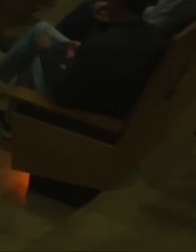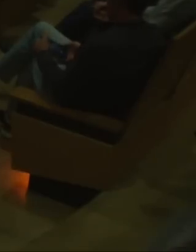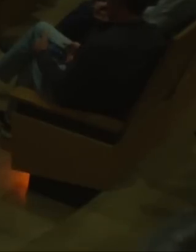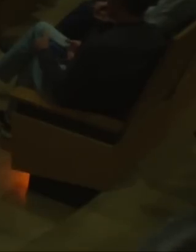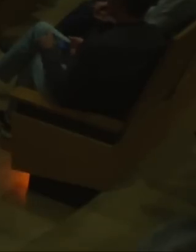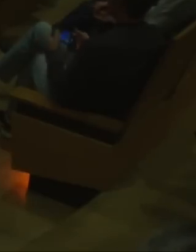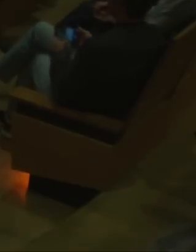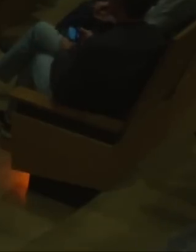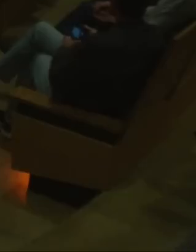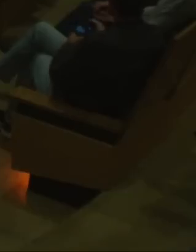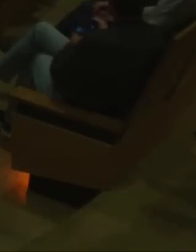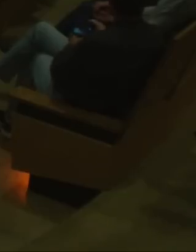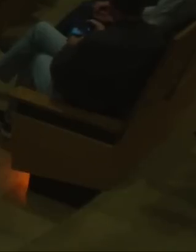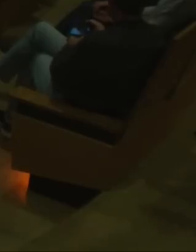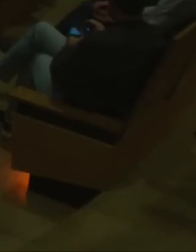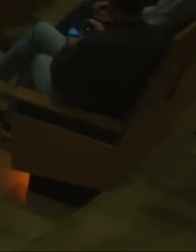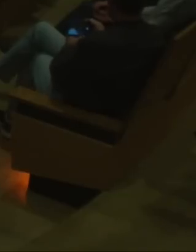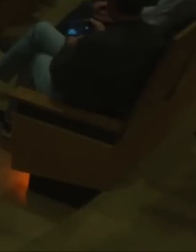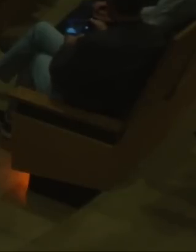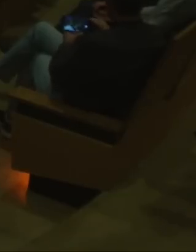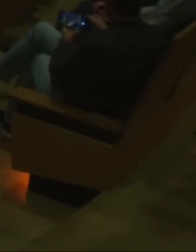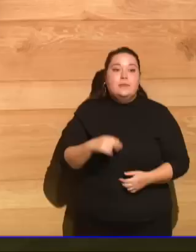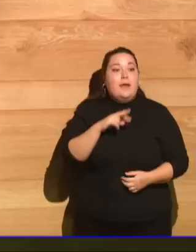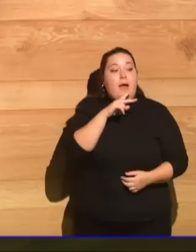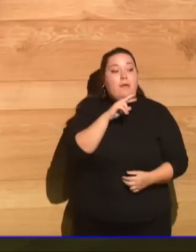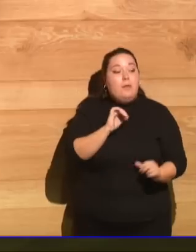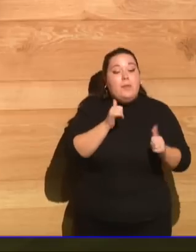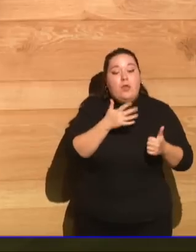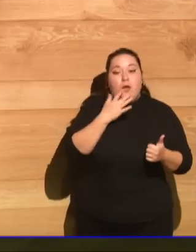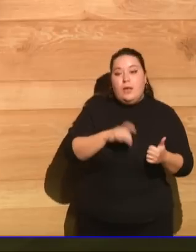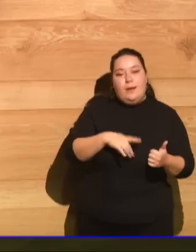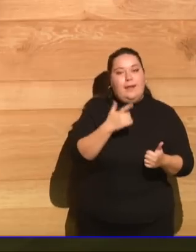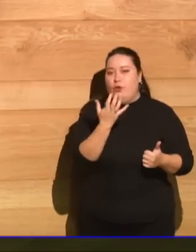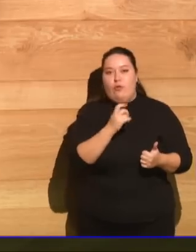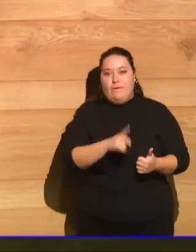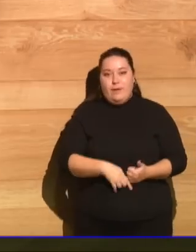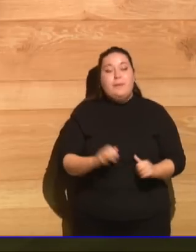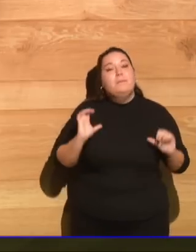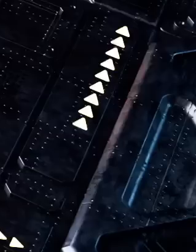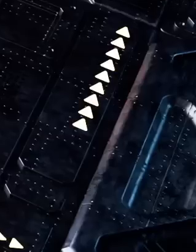Yo tengo un bolígrafo y Noscron. Y el que no ha empezado a hablar es el que tenía que hablar. ¡Comienza